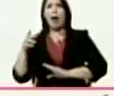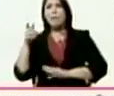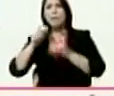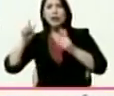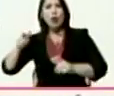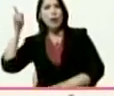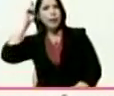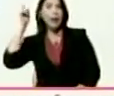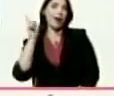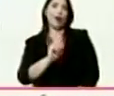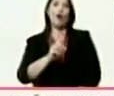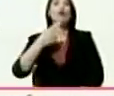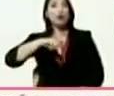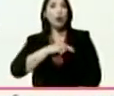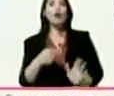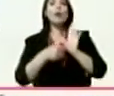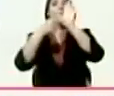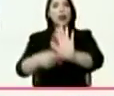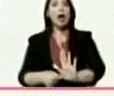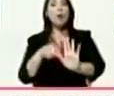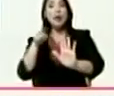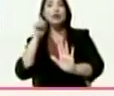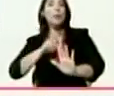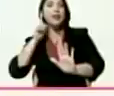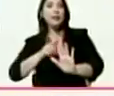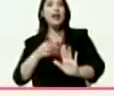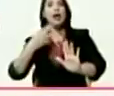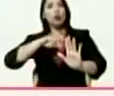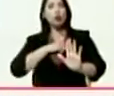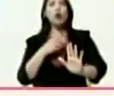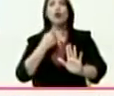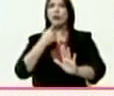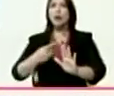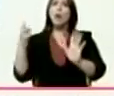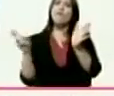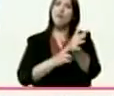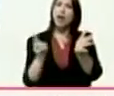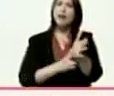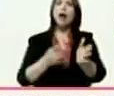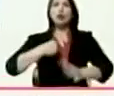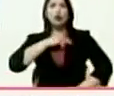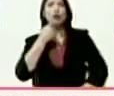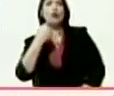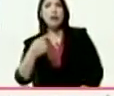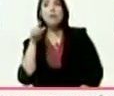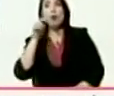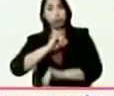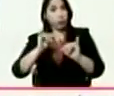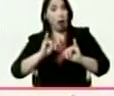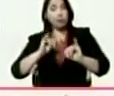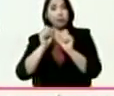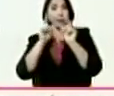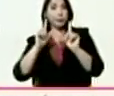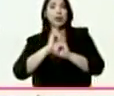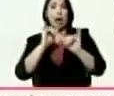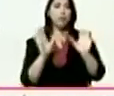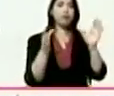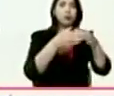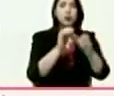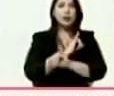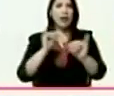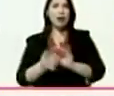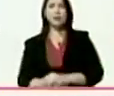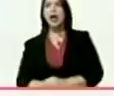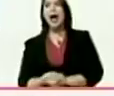8 privados de libertad, pero no, se miente, se sigue diciendo. Apareció el más, digamos,